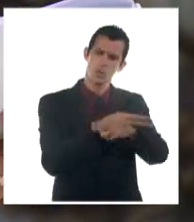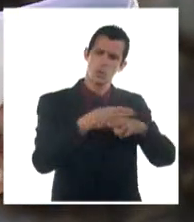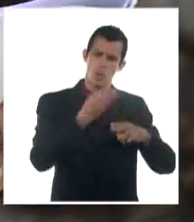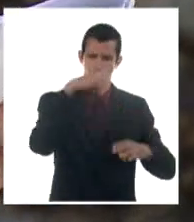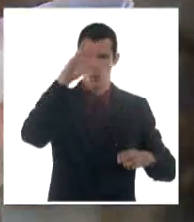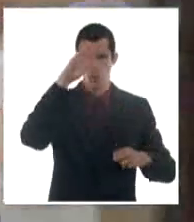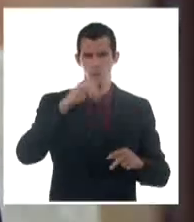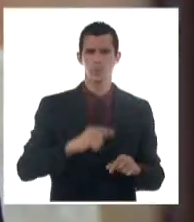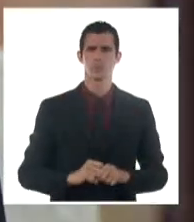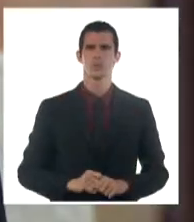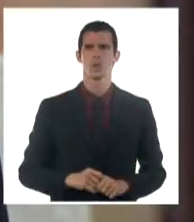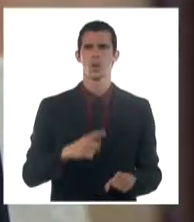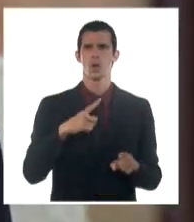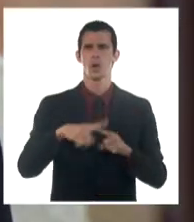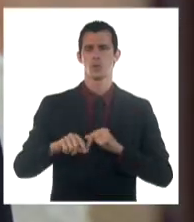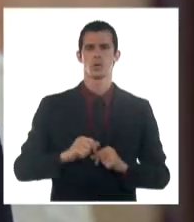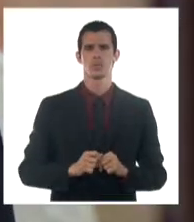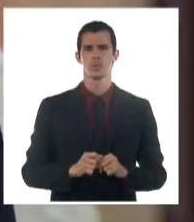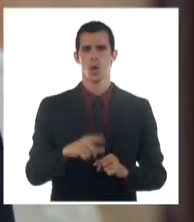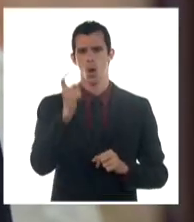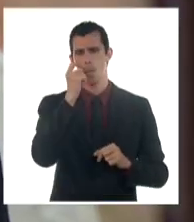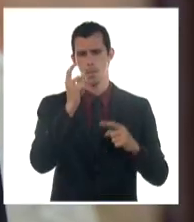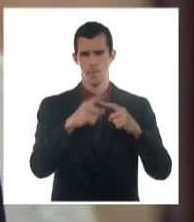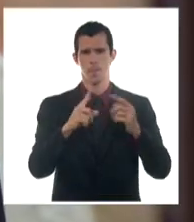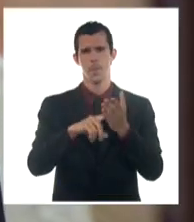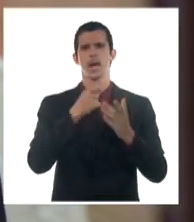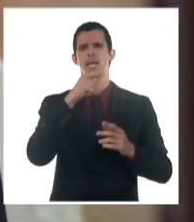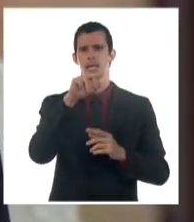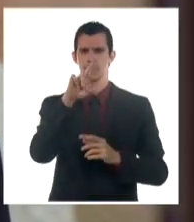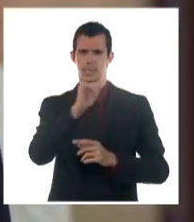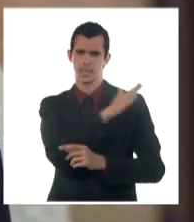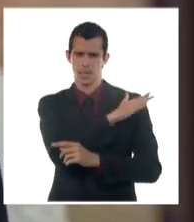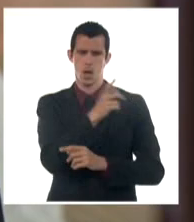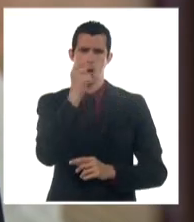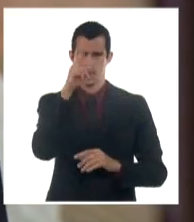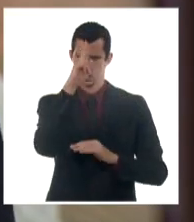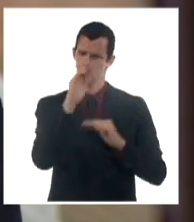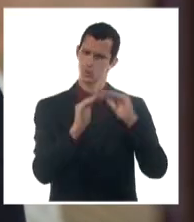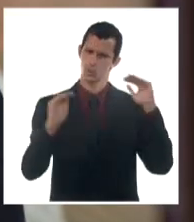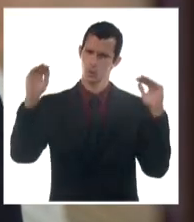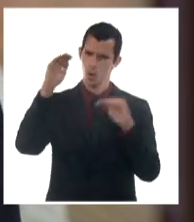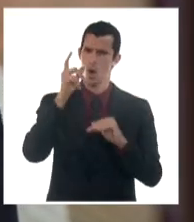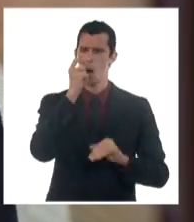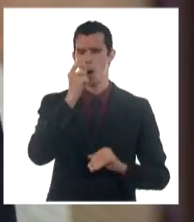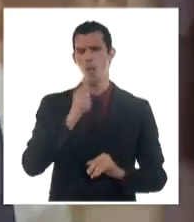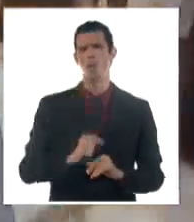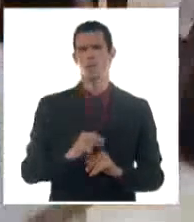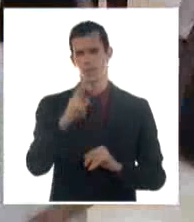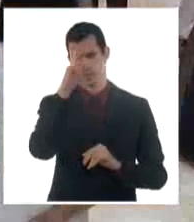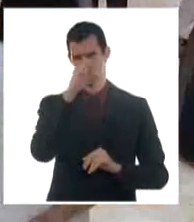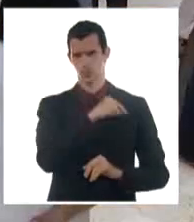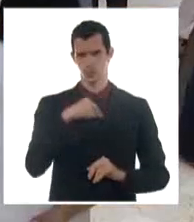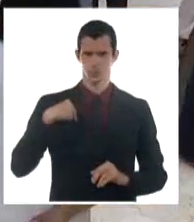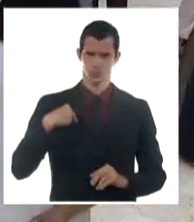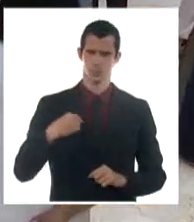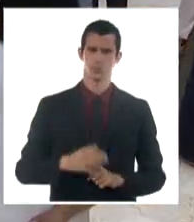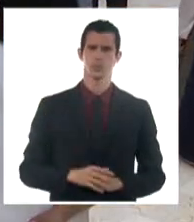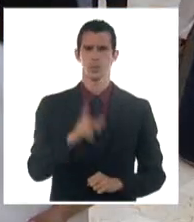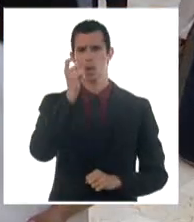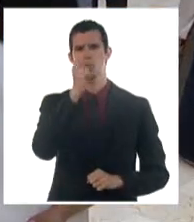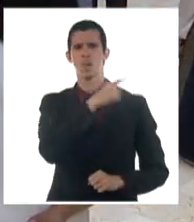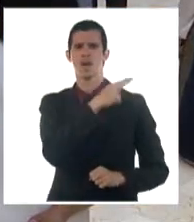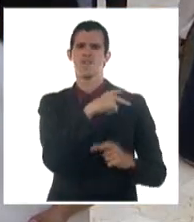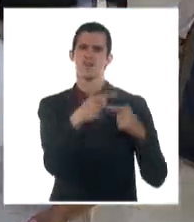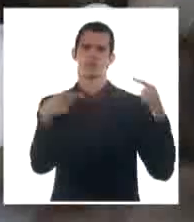ciencias, profesor emérito y académico de mérito, especialista de segundo grado en medicina legal y director general de